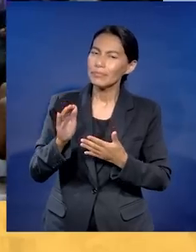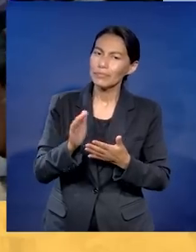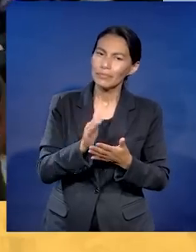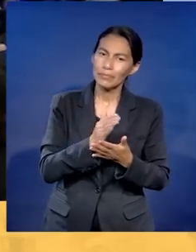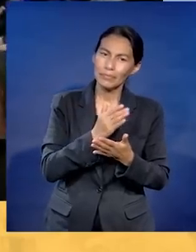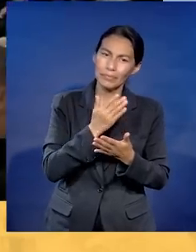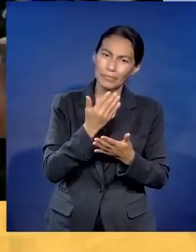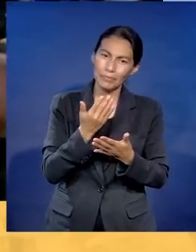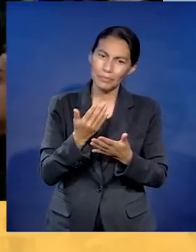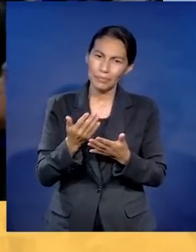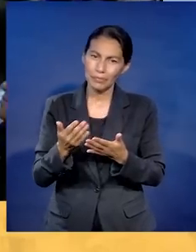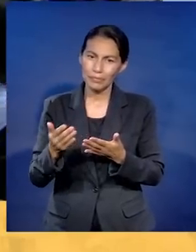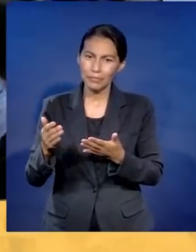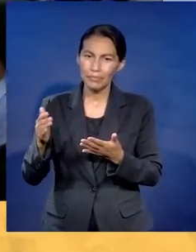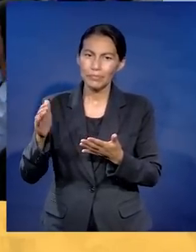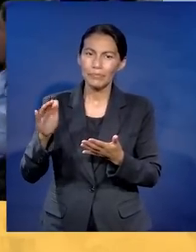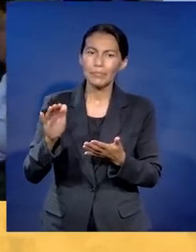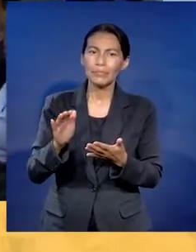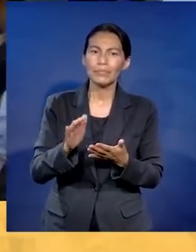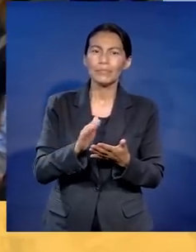Señor y